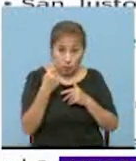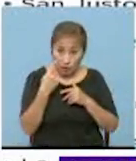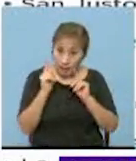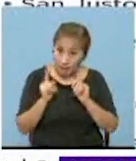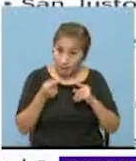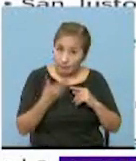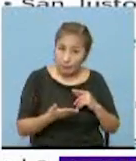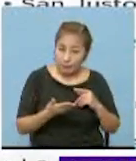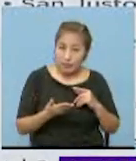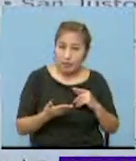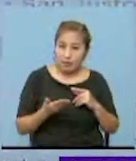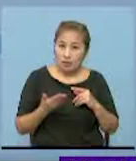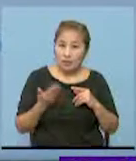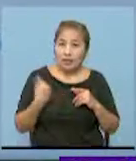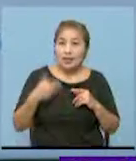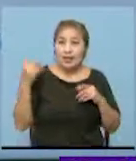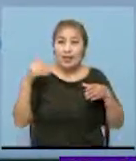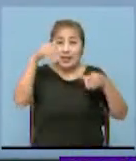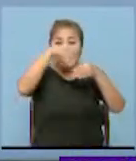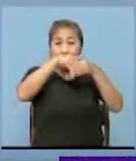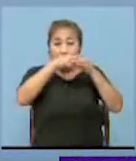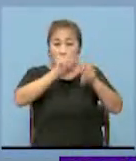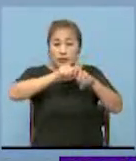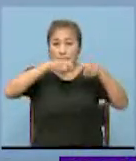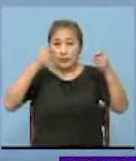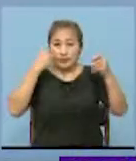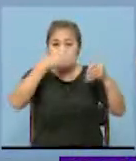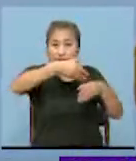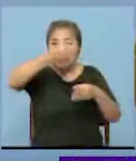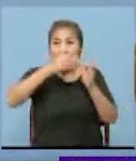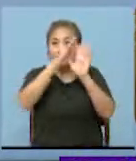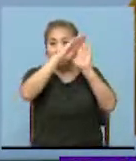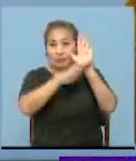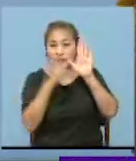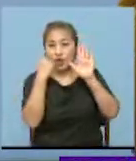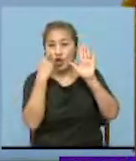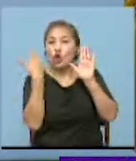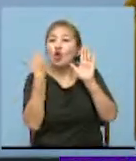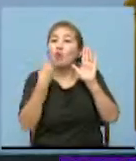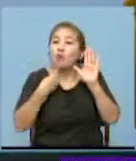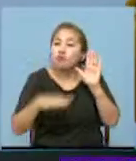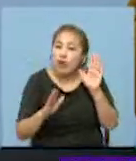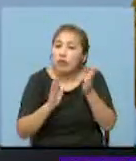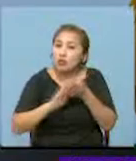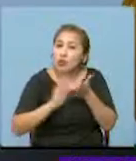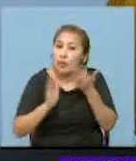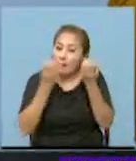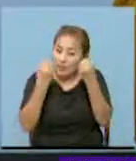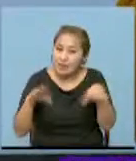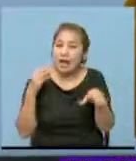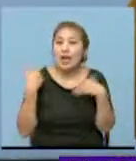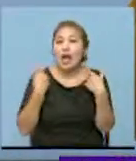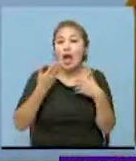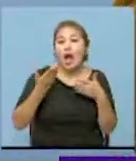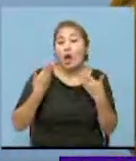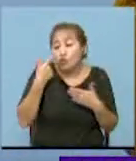también que dentro del sobre va a encontrar esto primero. Estos son los pasos para activar tu nueva credencial.